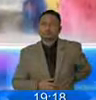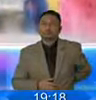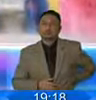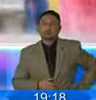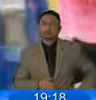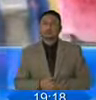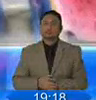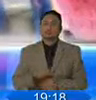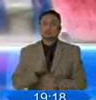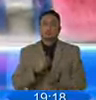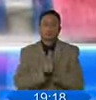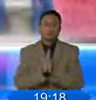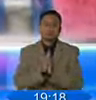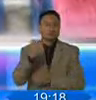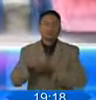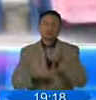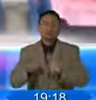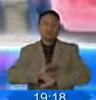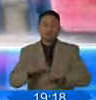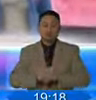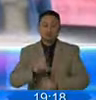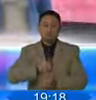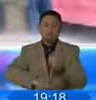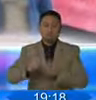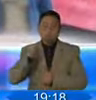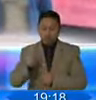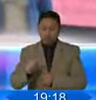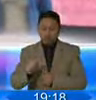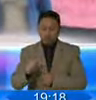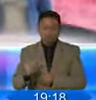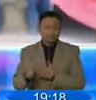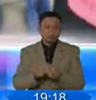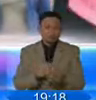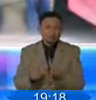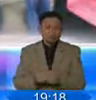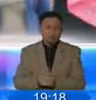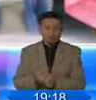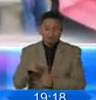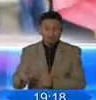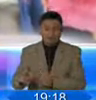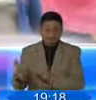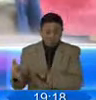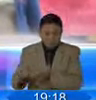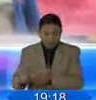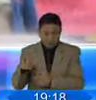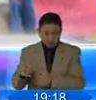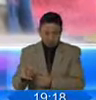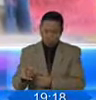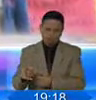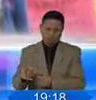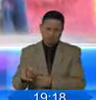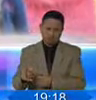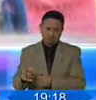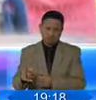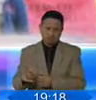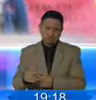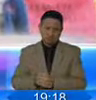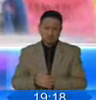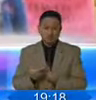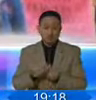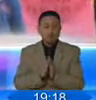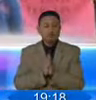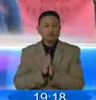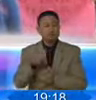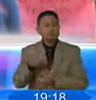que pido es que se haga justicia, porque mi hermana sea lo que ella ha sido. Ella no merecía una muerte así. Lo que yo pido